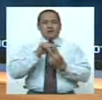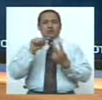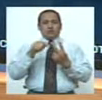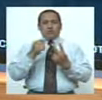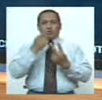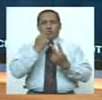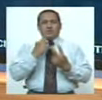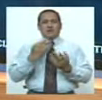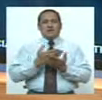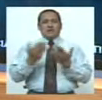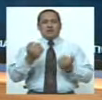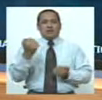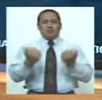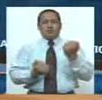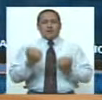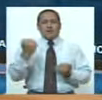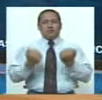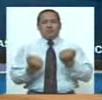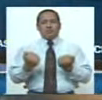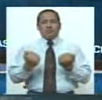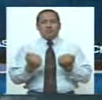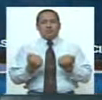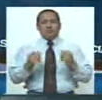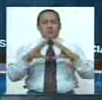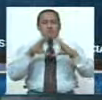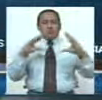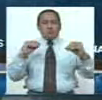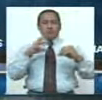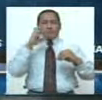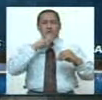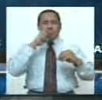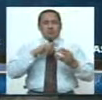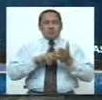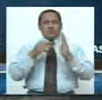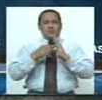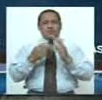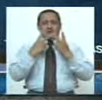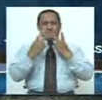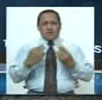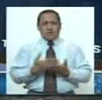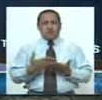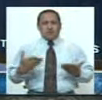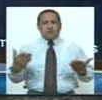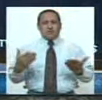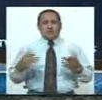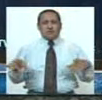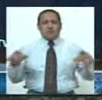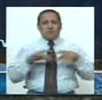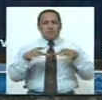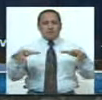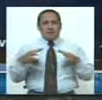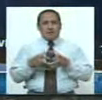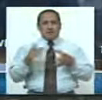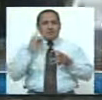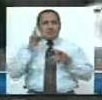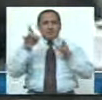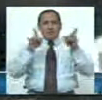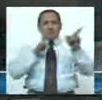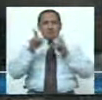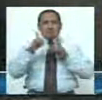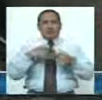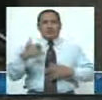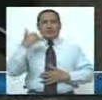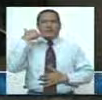hombres a bordo de un vehículo plomo, portando lo que sería un equipo portátil para interceptar